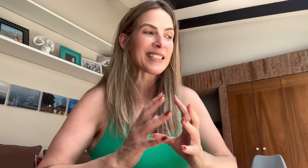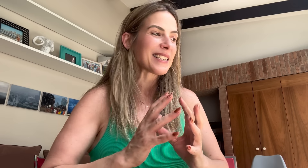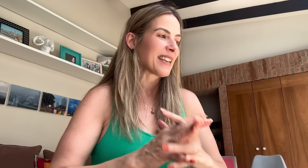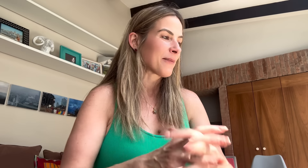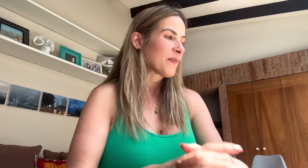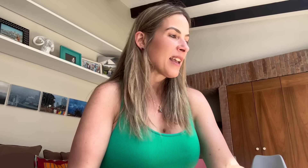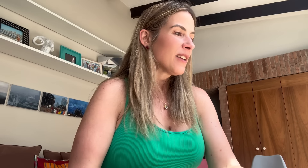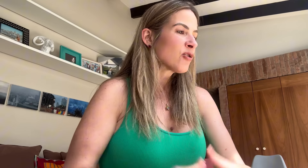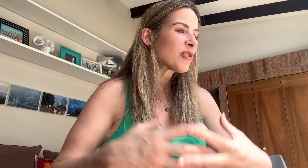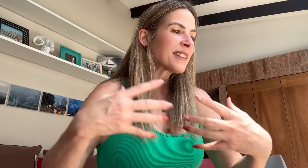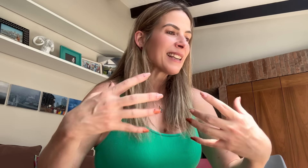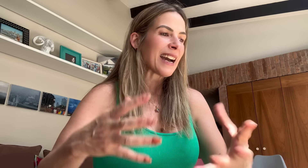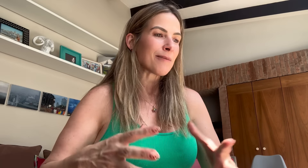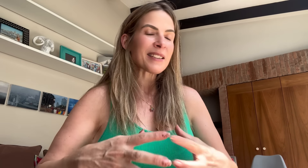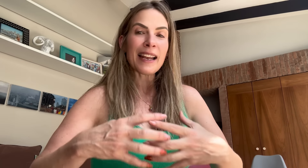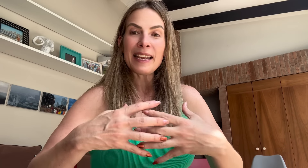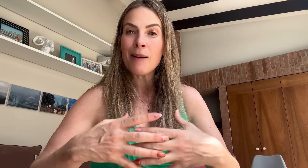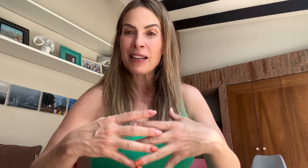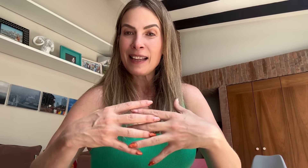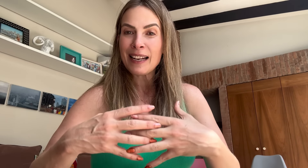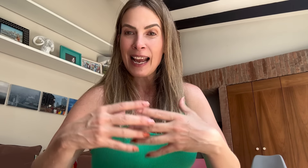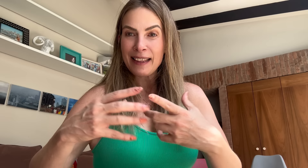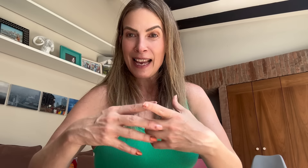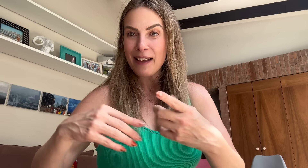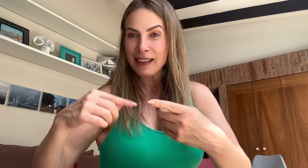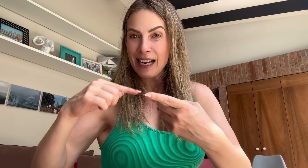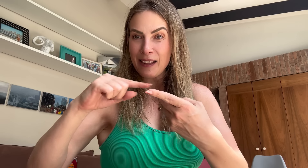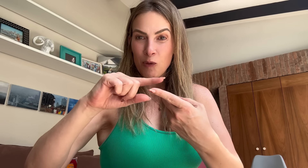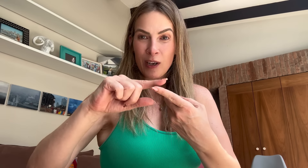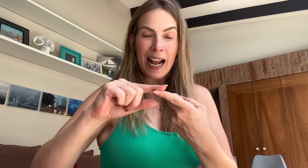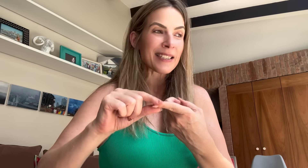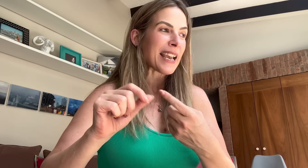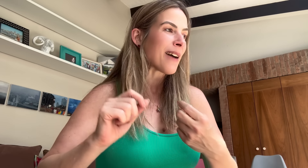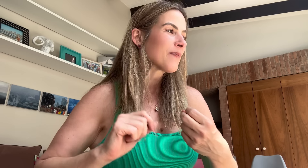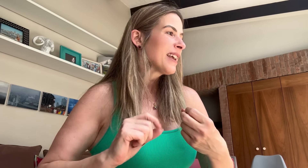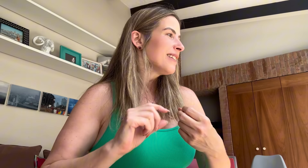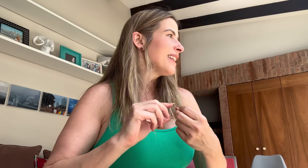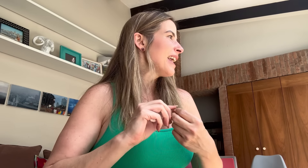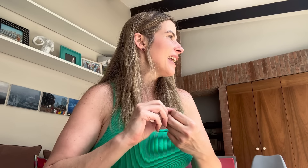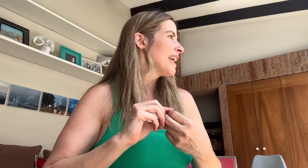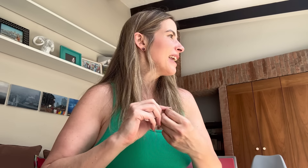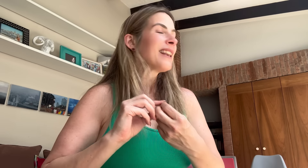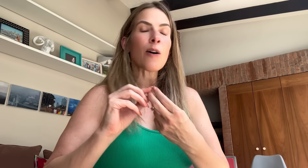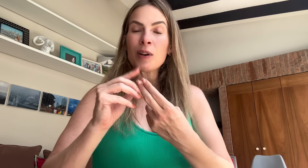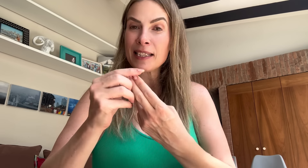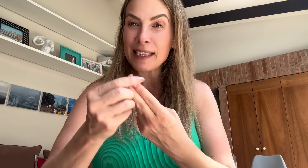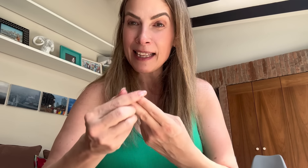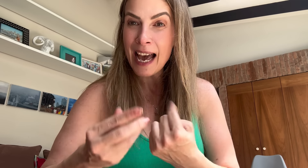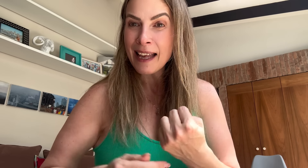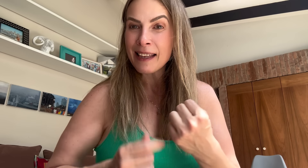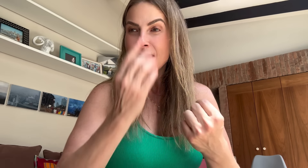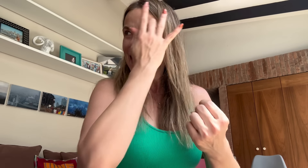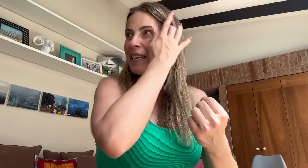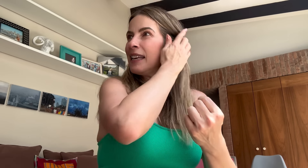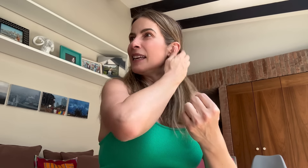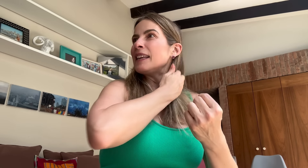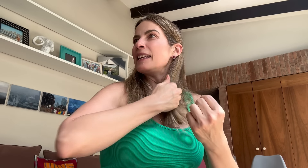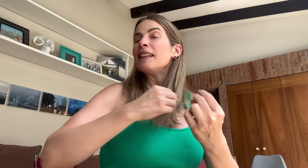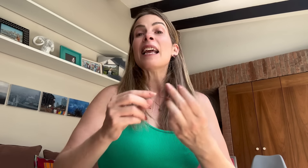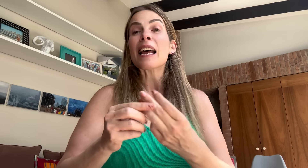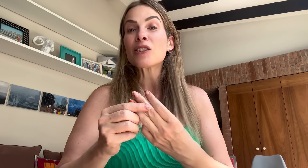Es decir, Xochitl Gálvez quería vender la idea de la democracia, de la honestidad